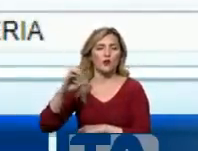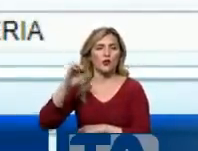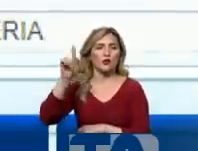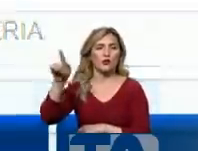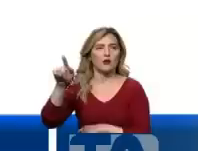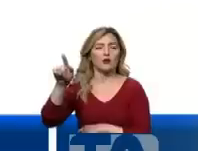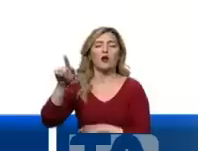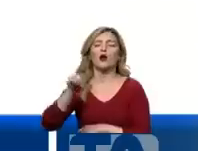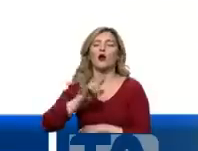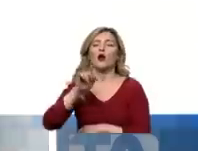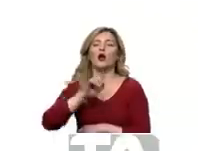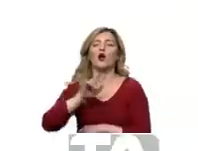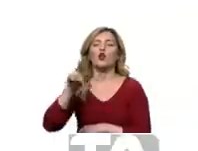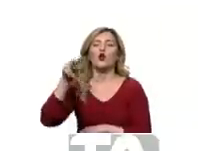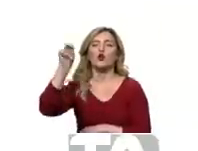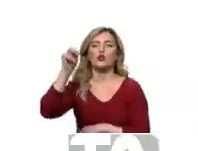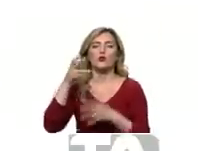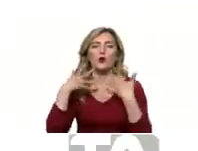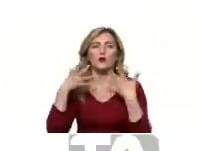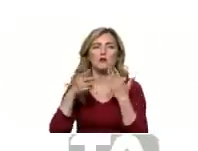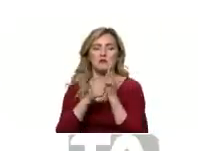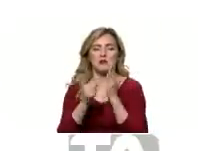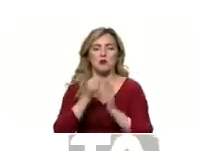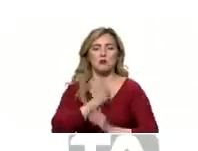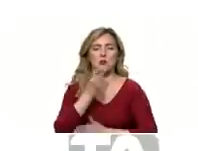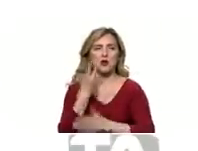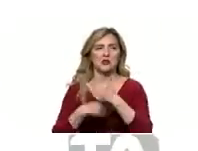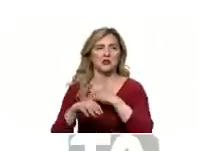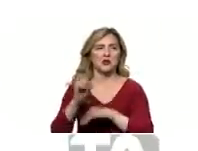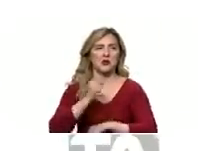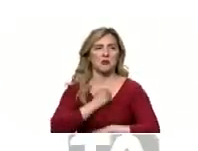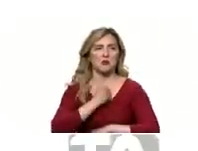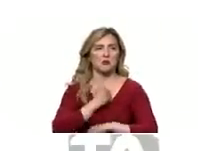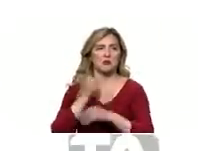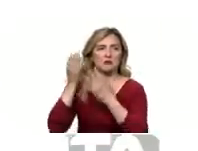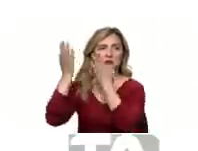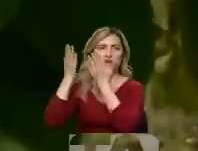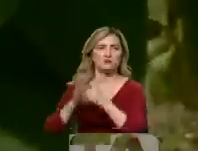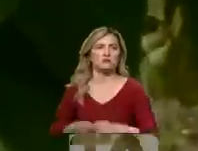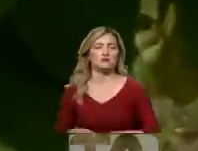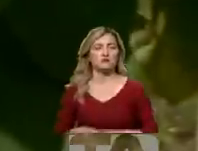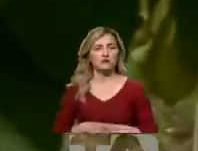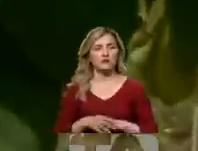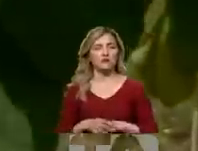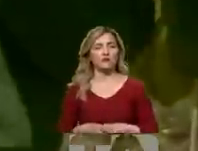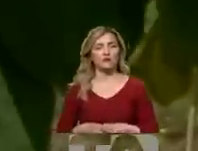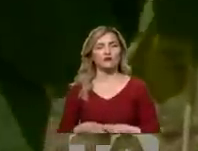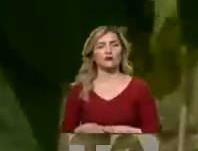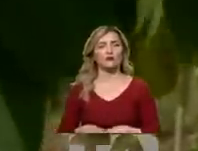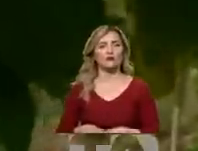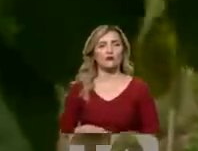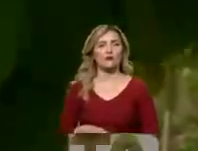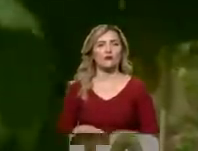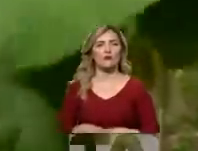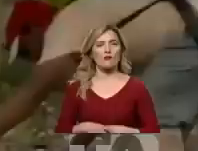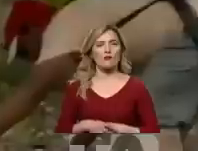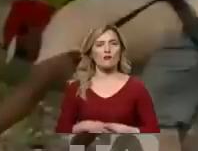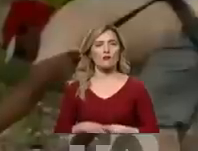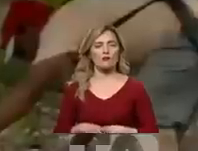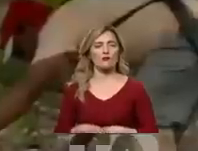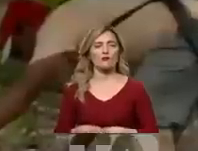Guayaquil. Como uno de sus accionistas figura su hijo, Jan Topic Ferot. En Guayaquil, Carlos